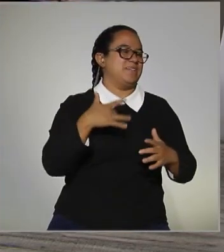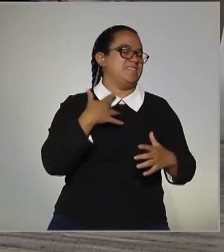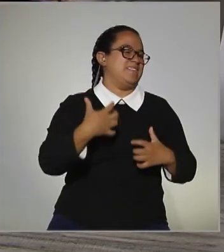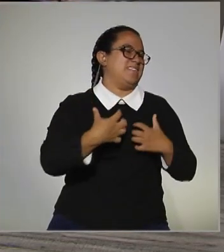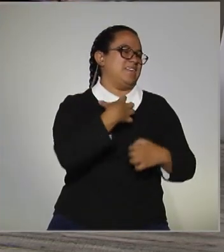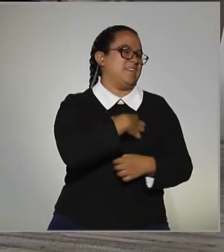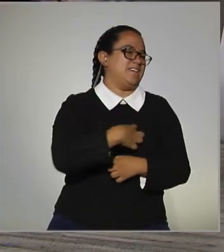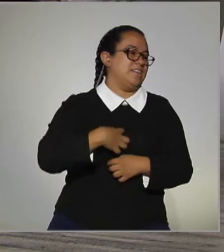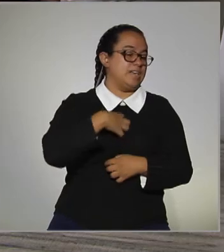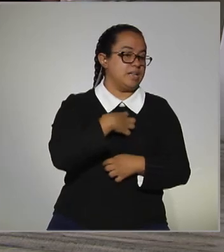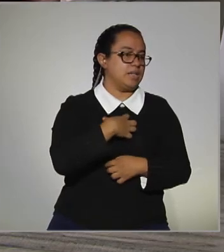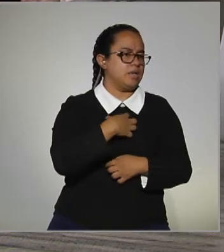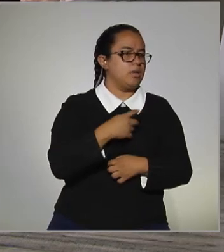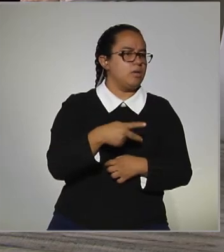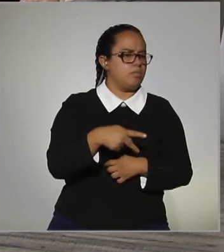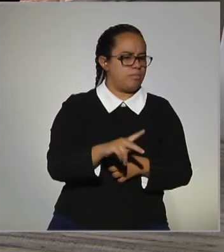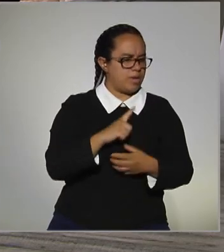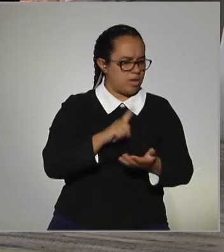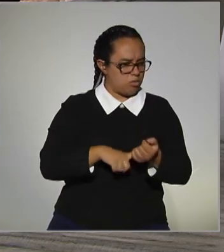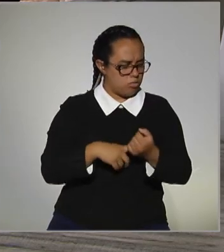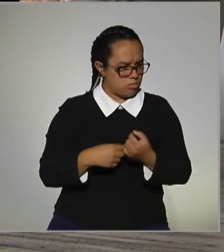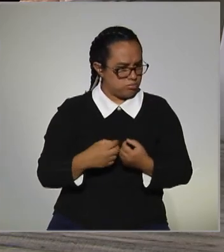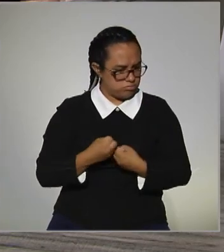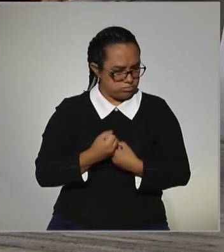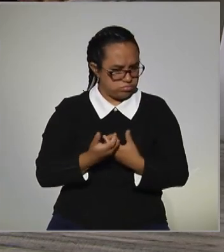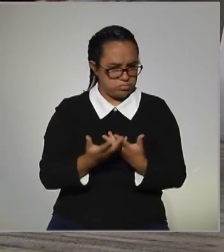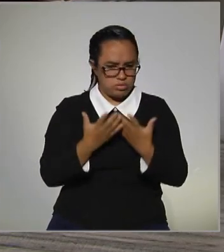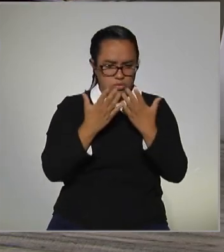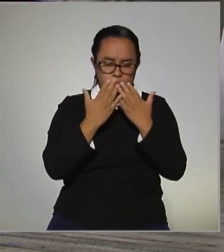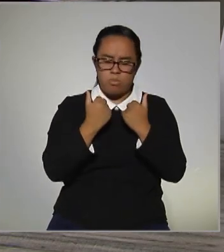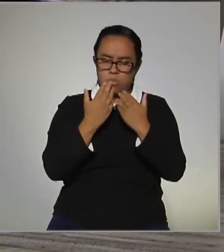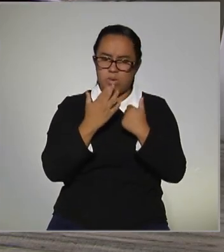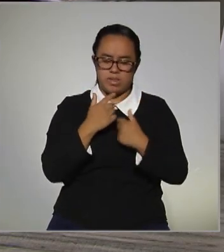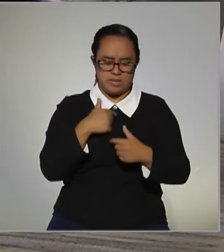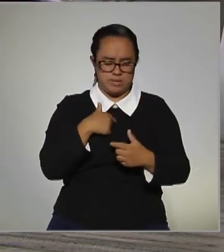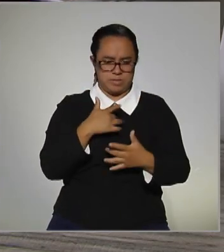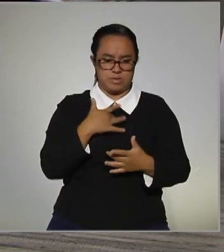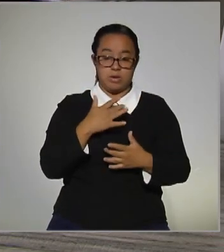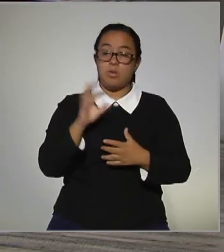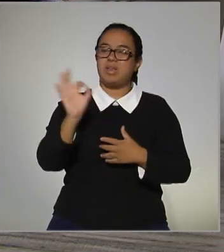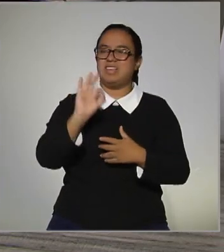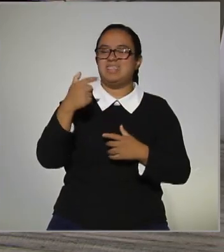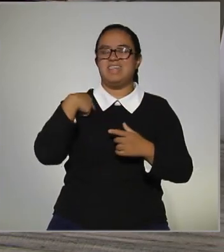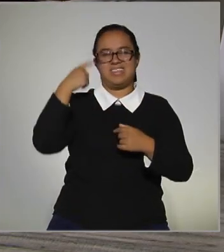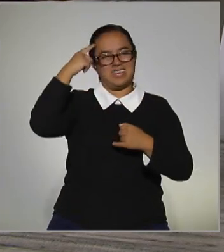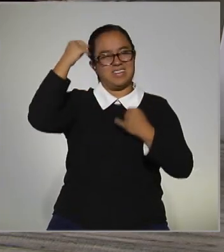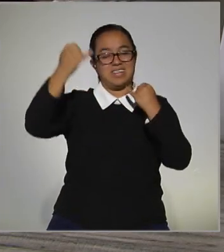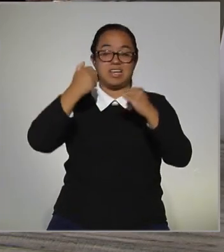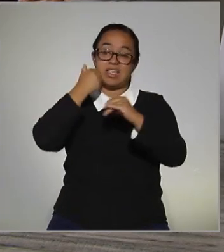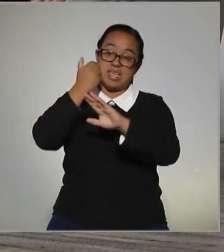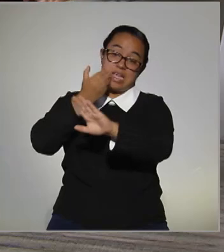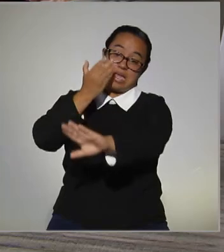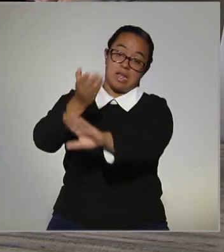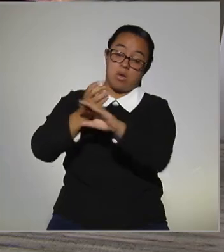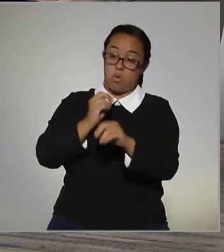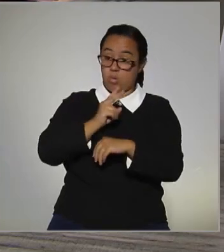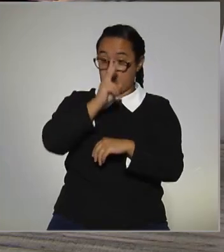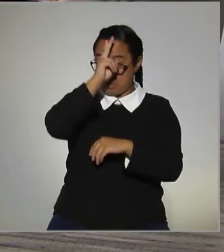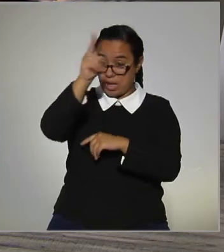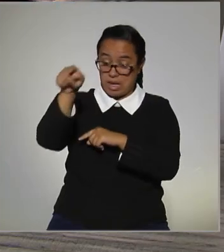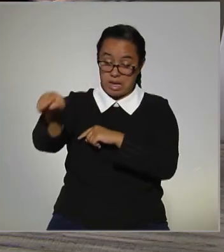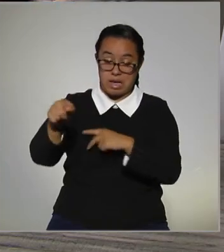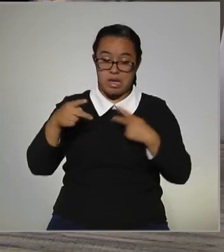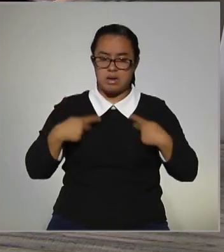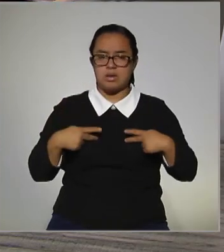algo que no sale de uno y tampoco, aunque la fantasía sea dañar al otro o vengarse del otro,